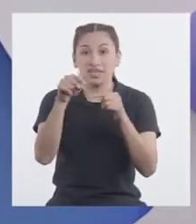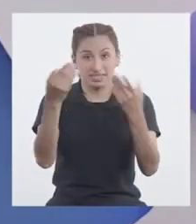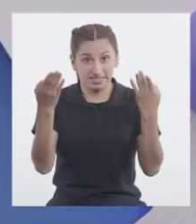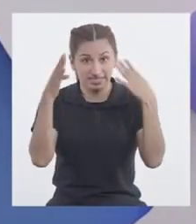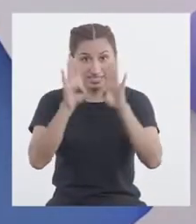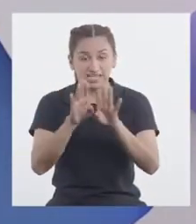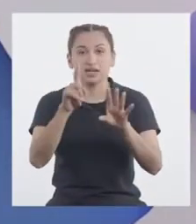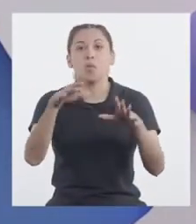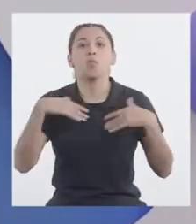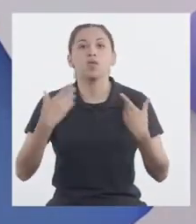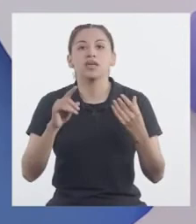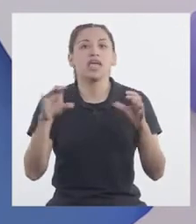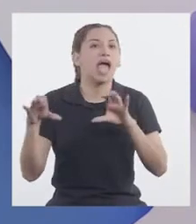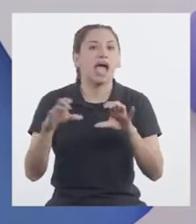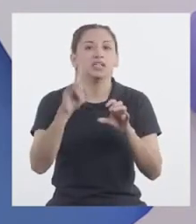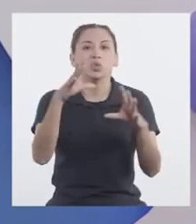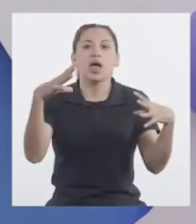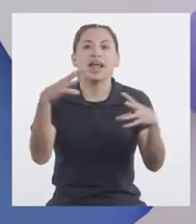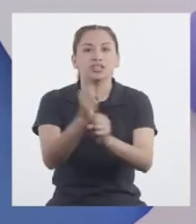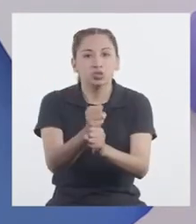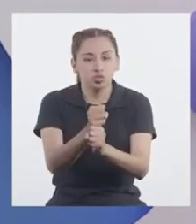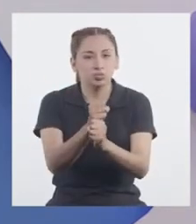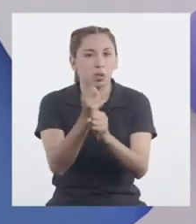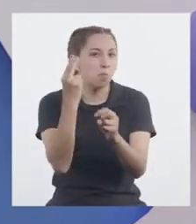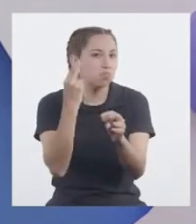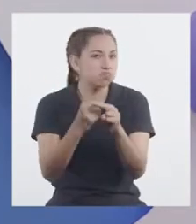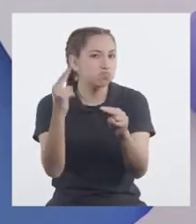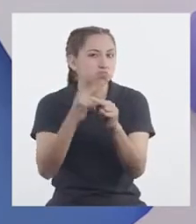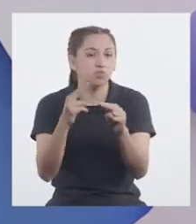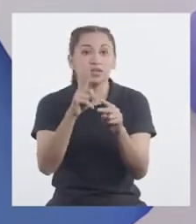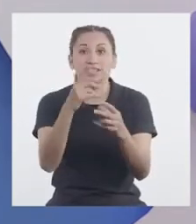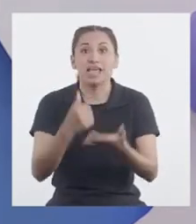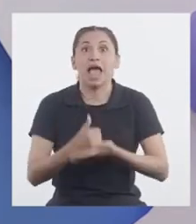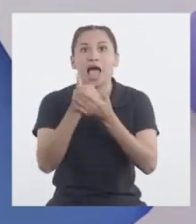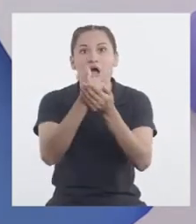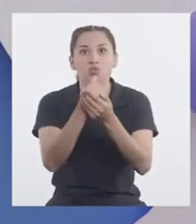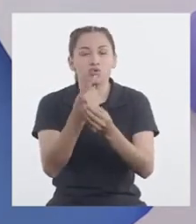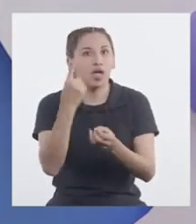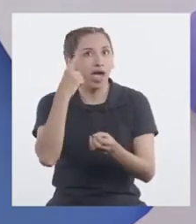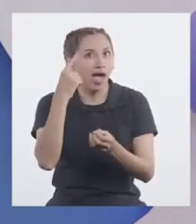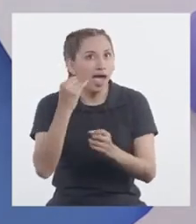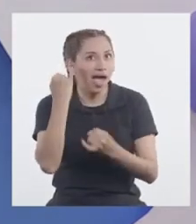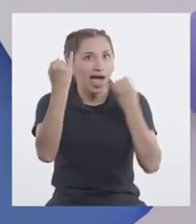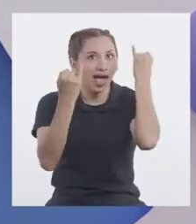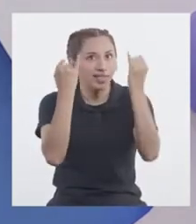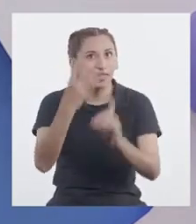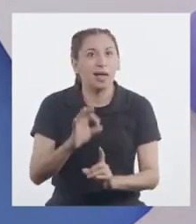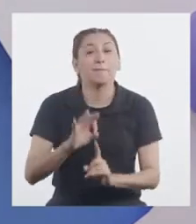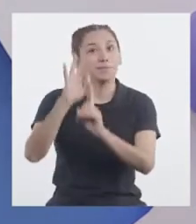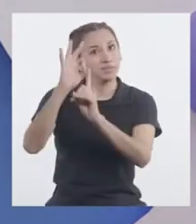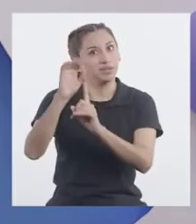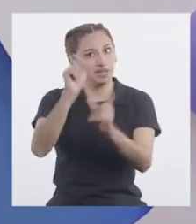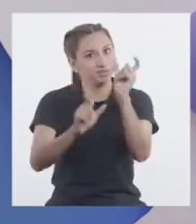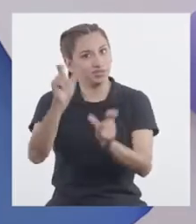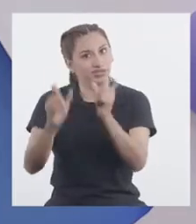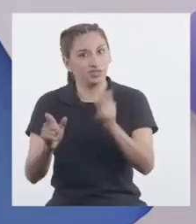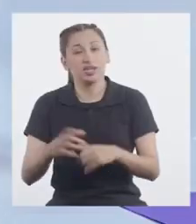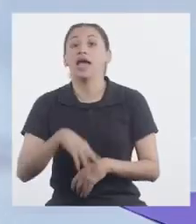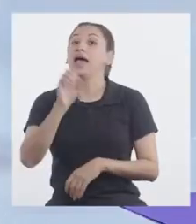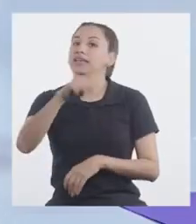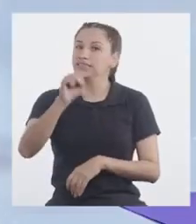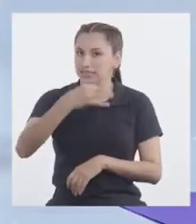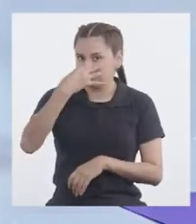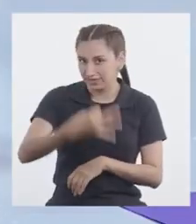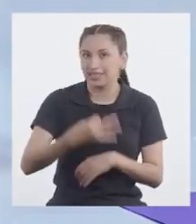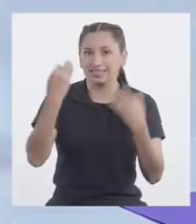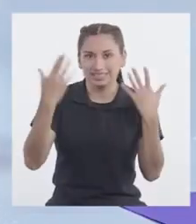también podrían hacer un brevísimo resumen de lo abordado en el podcast, de modo que pueda fortalecer las ideas principales en los oyentes.